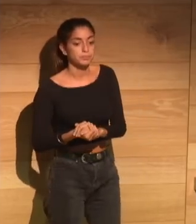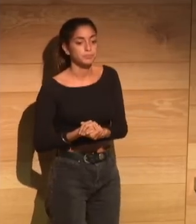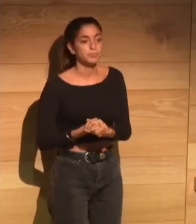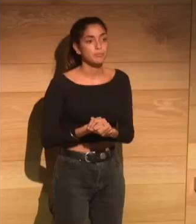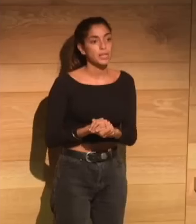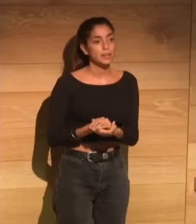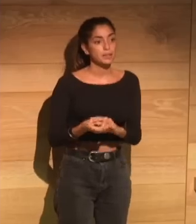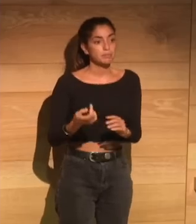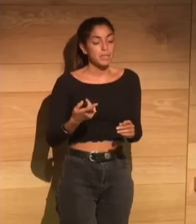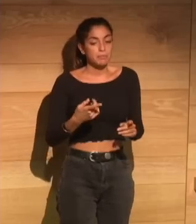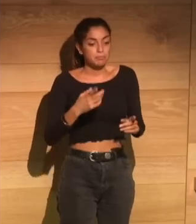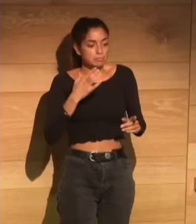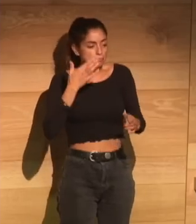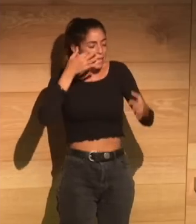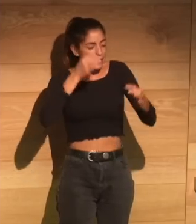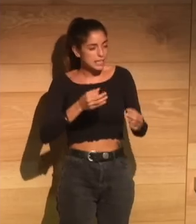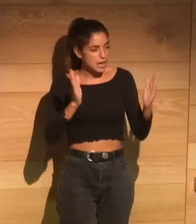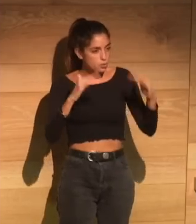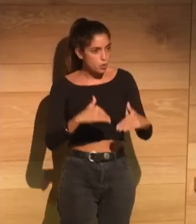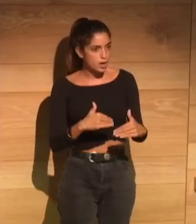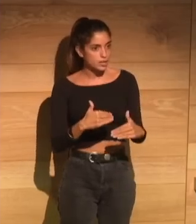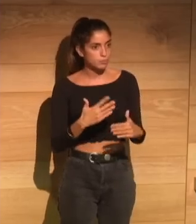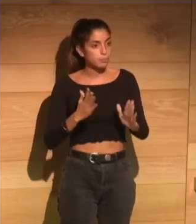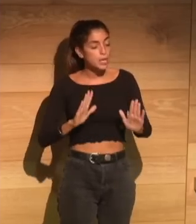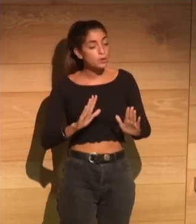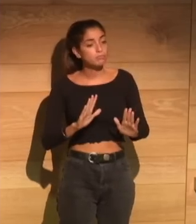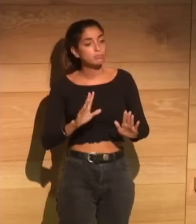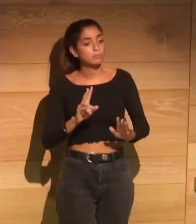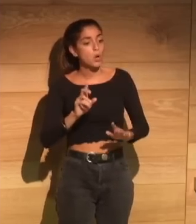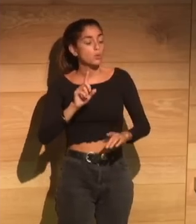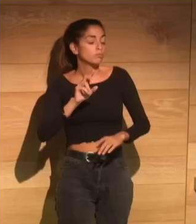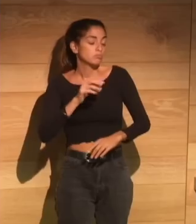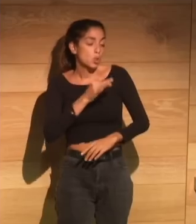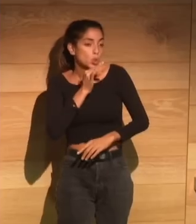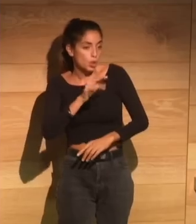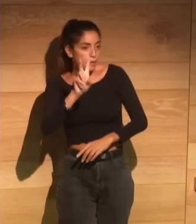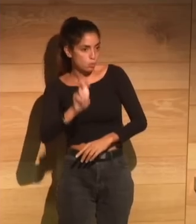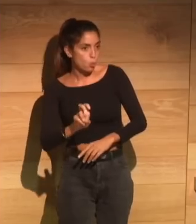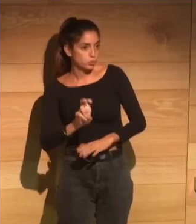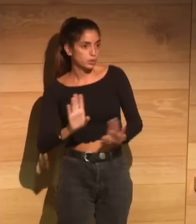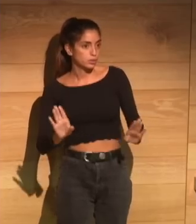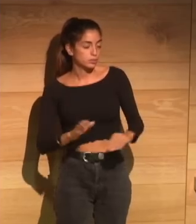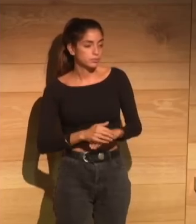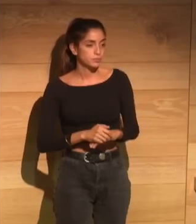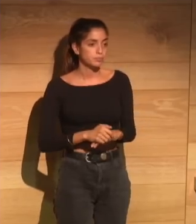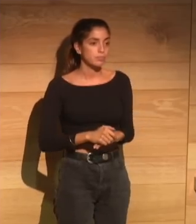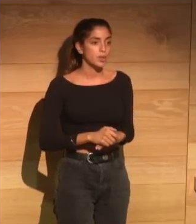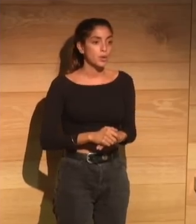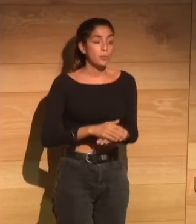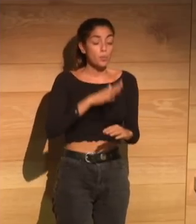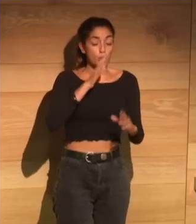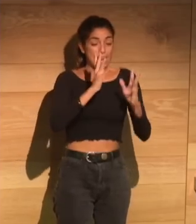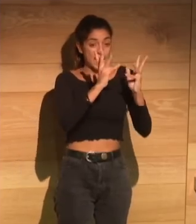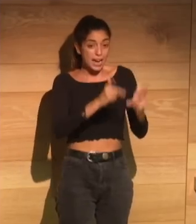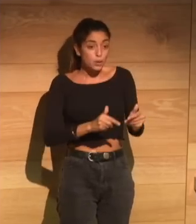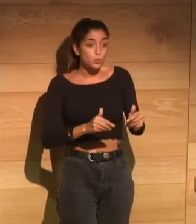demostrado que no son exactas, que no son ciertas. Y sin embargo siguen siendo útiles para el estudio de la realidad. Porque facilitan toda una serie de cálculos que a la hora de la